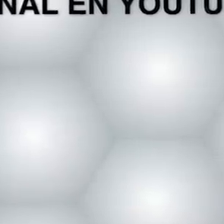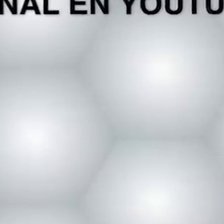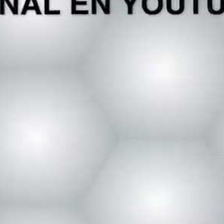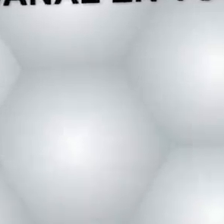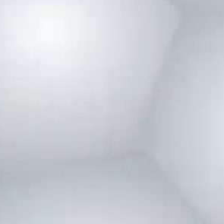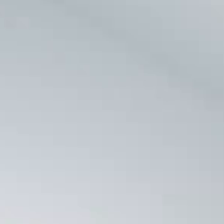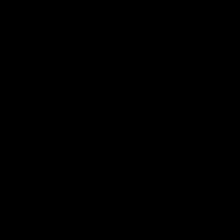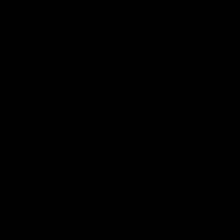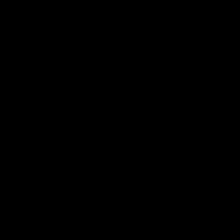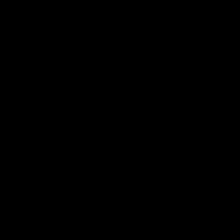than